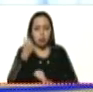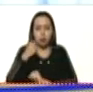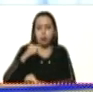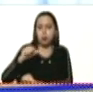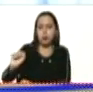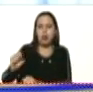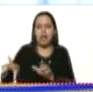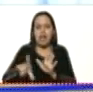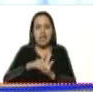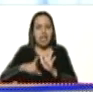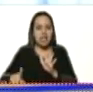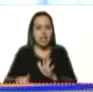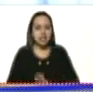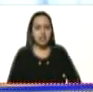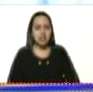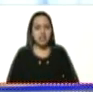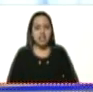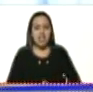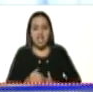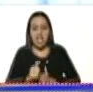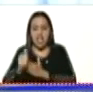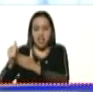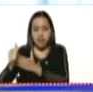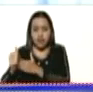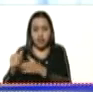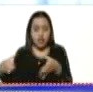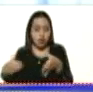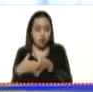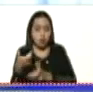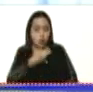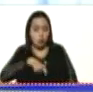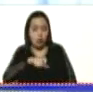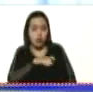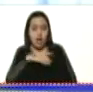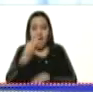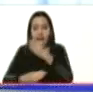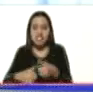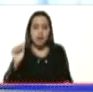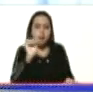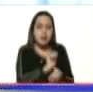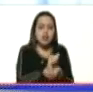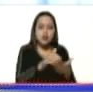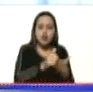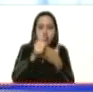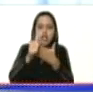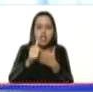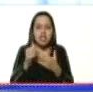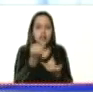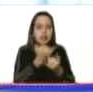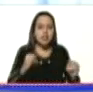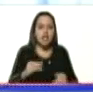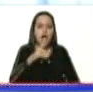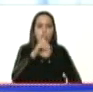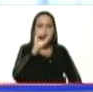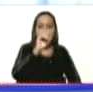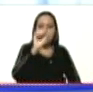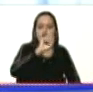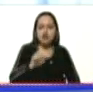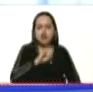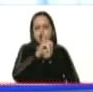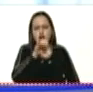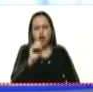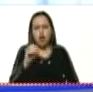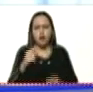jefe de los realistas, hace prisioneros a los principales dirigentes de la independencia, Rocio, Madariaga,